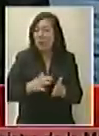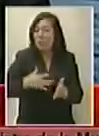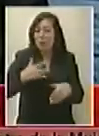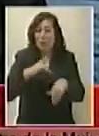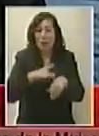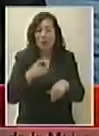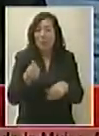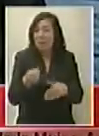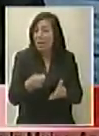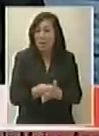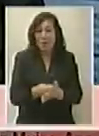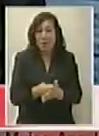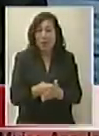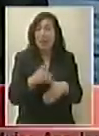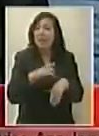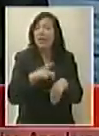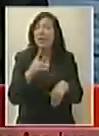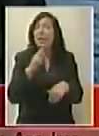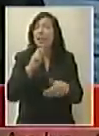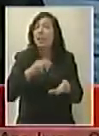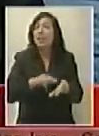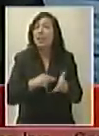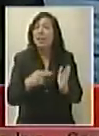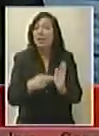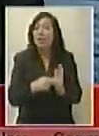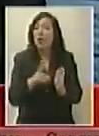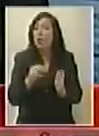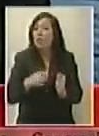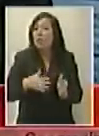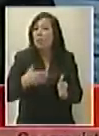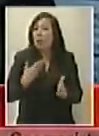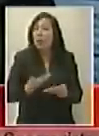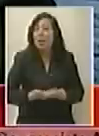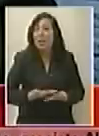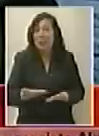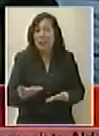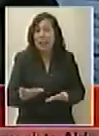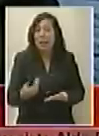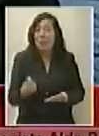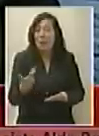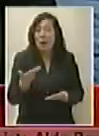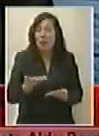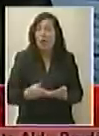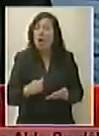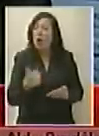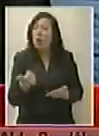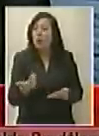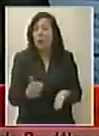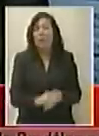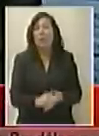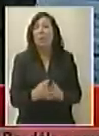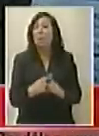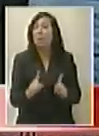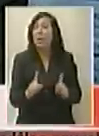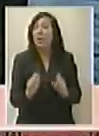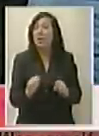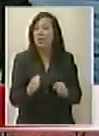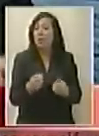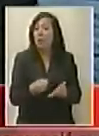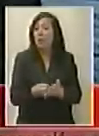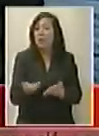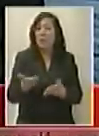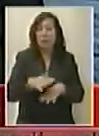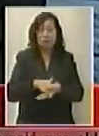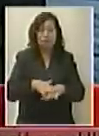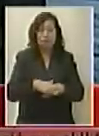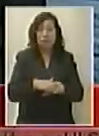tocar ese billetito la intangibilidad significa que no se pueda destinar el dinero a otros fines pero claro Hay un costo de